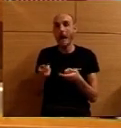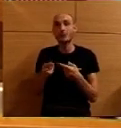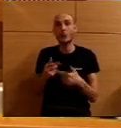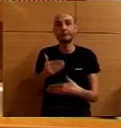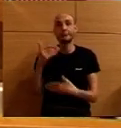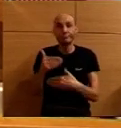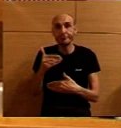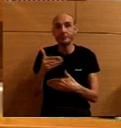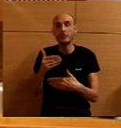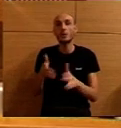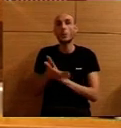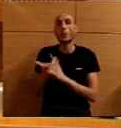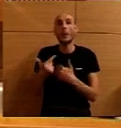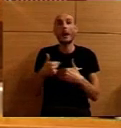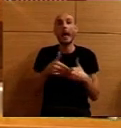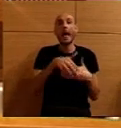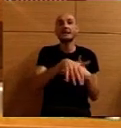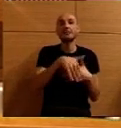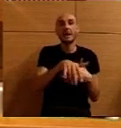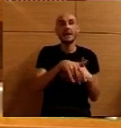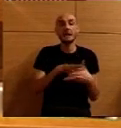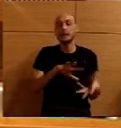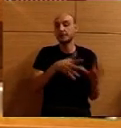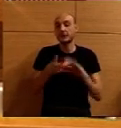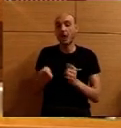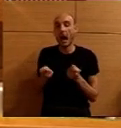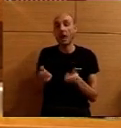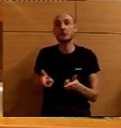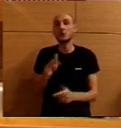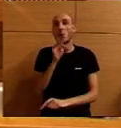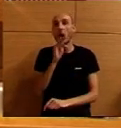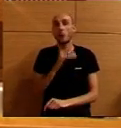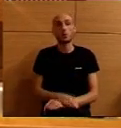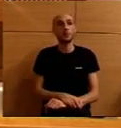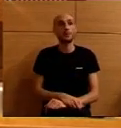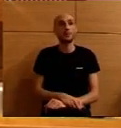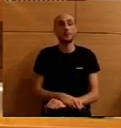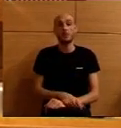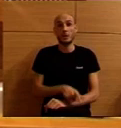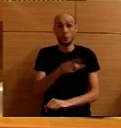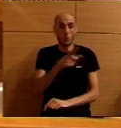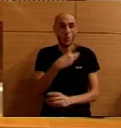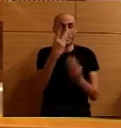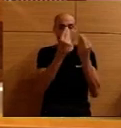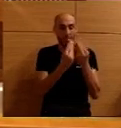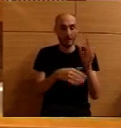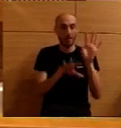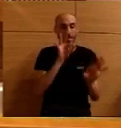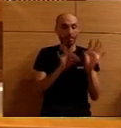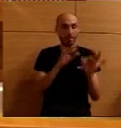en esta diputación, numerosos expedientes por ejecutar. Usted ha escogido aleatoriamente, pero probablemente haya